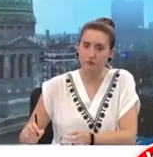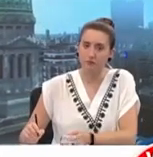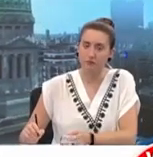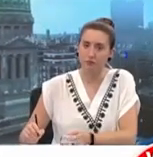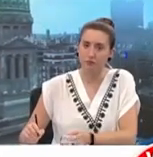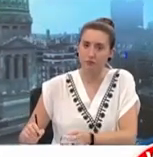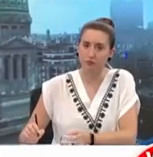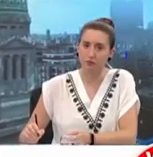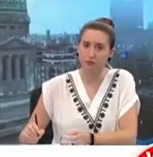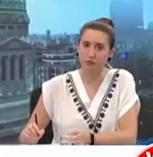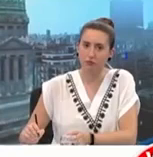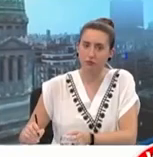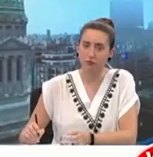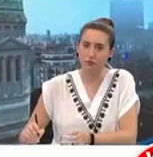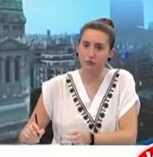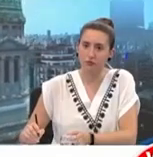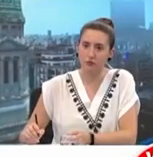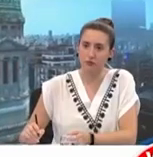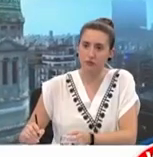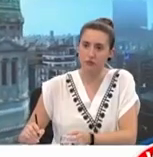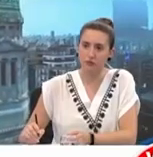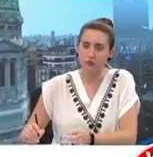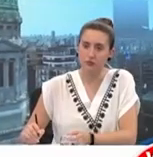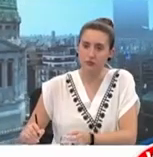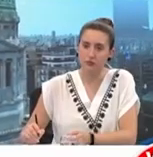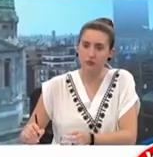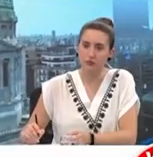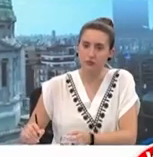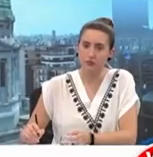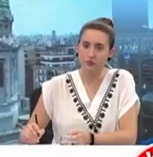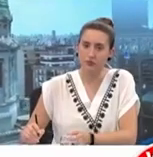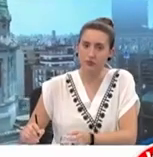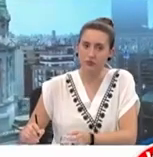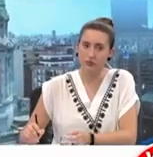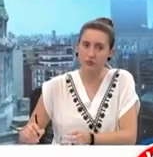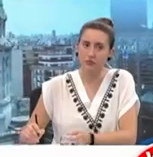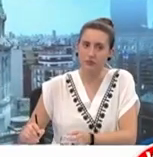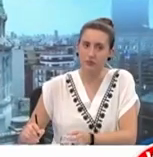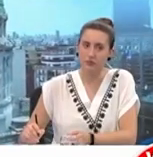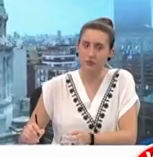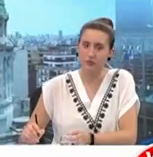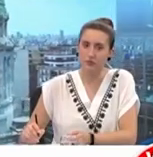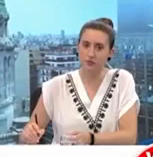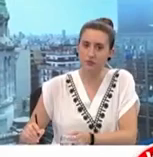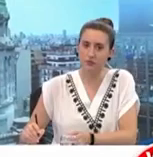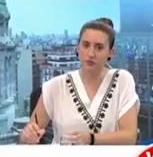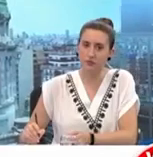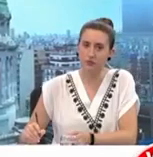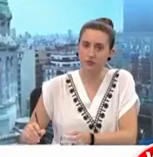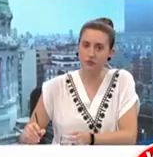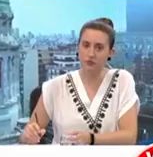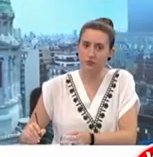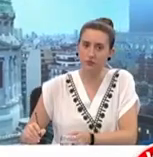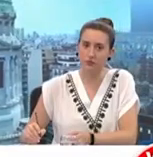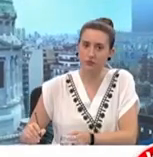Diputados, así que tendremos que dar el puntapié inicial nosotros. Creo que es un tema